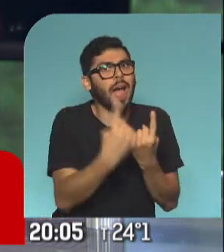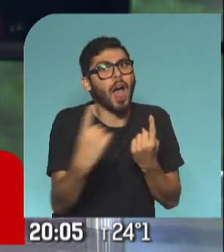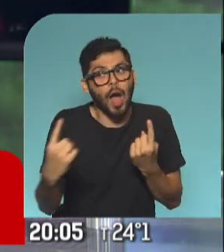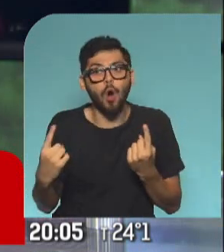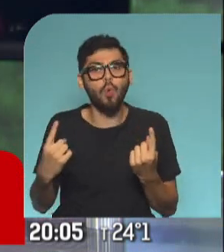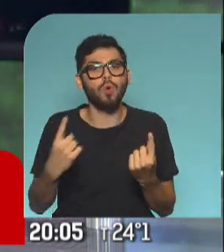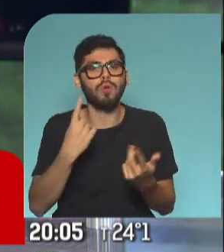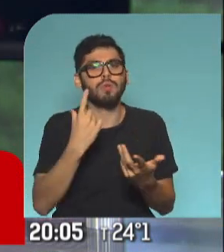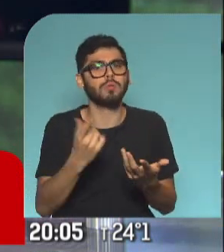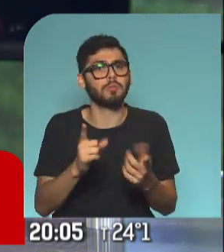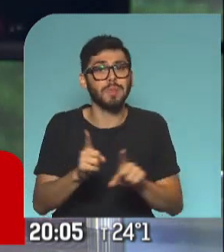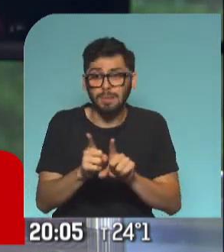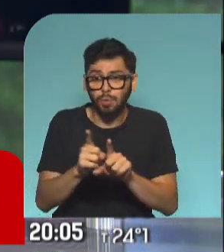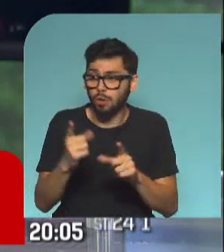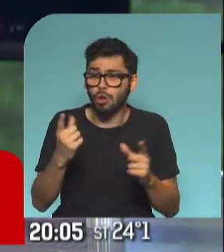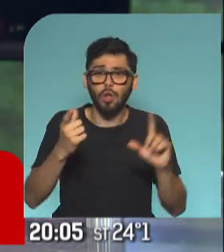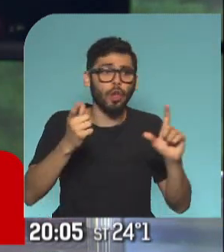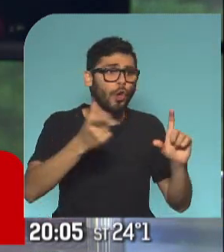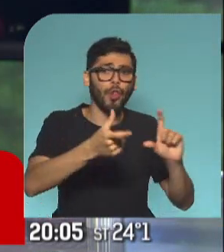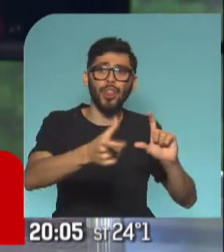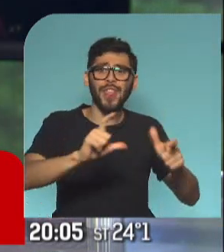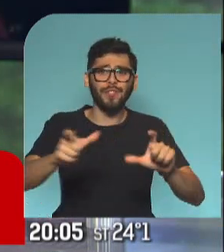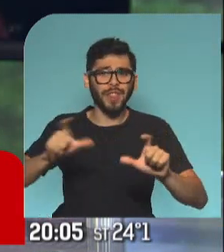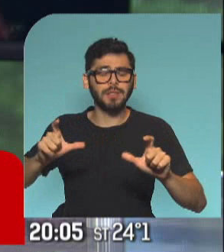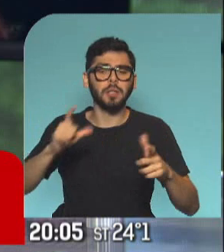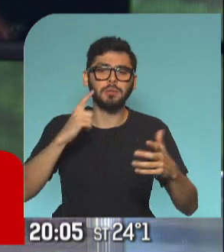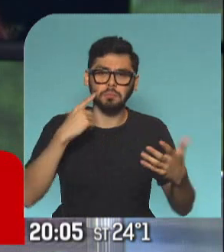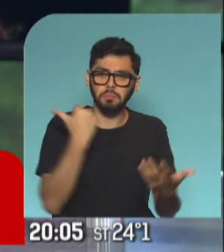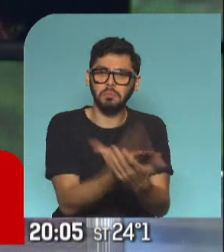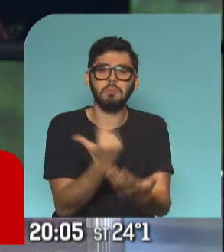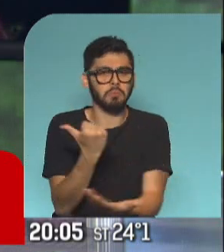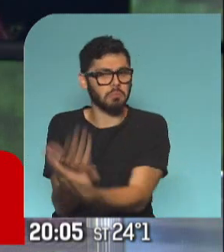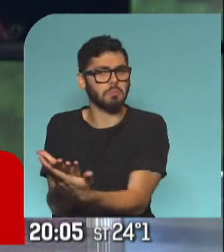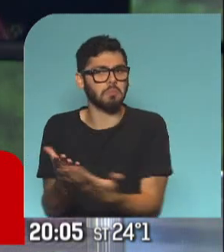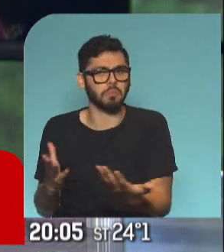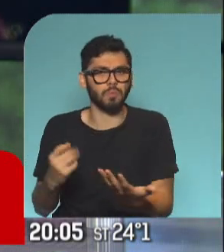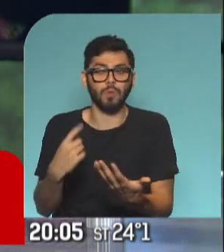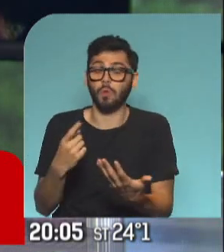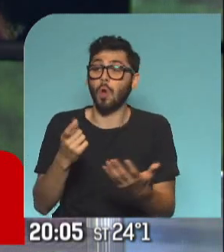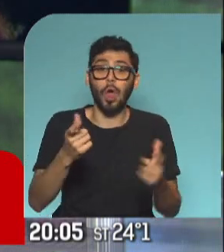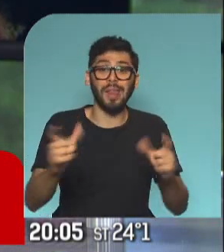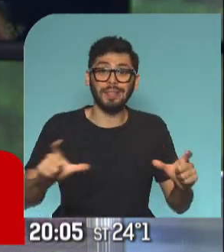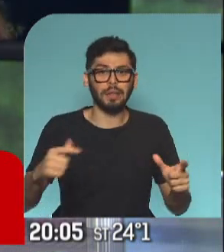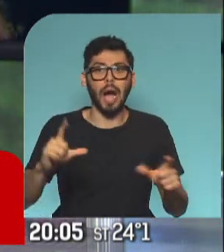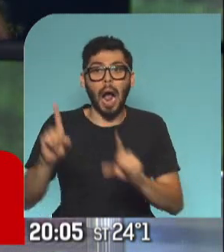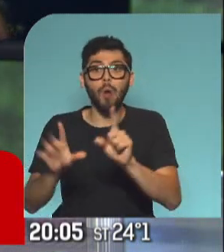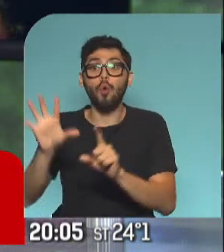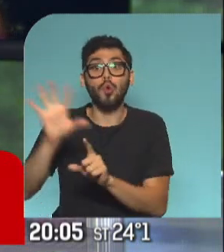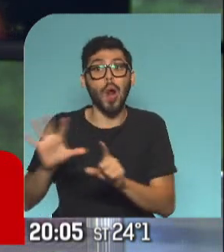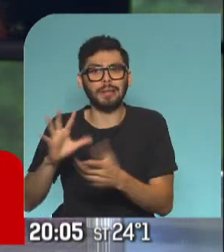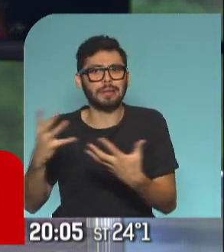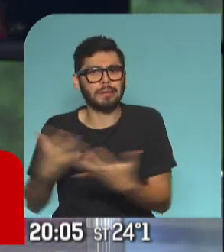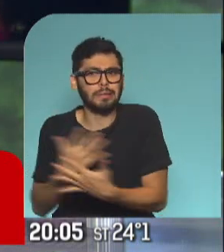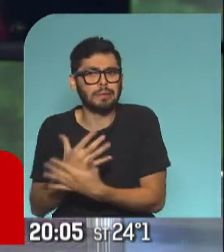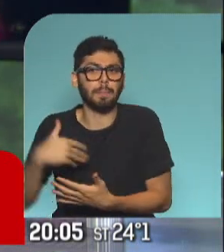estas estas asimetrías estas diferencias que hacen a que suframos más en algunos sectores en algunas regiones